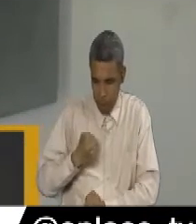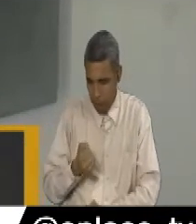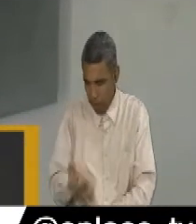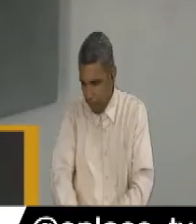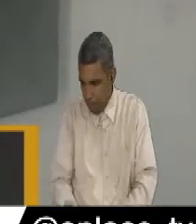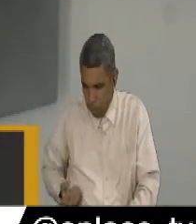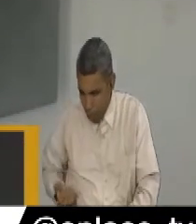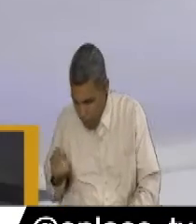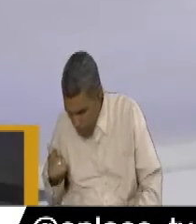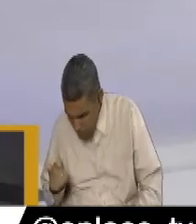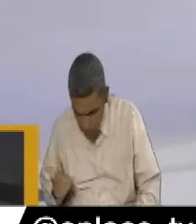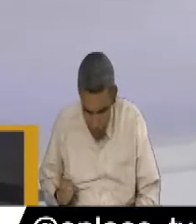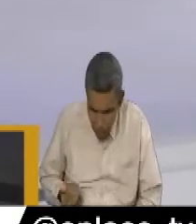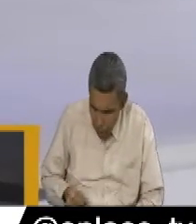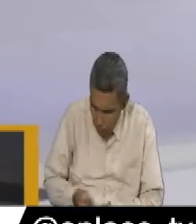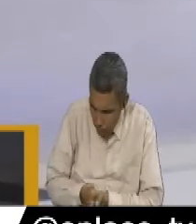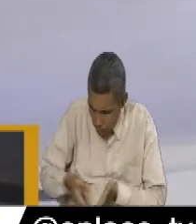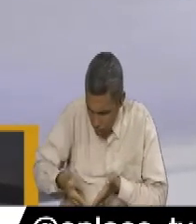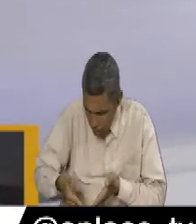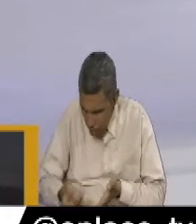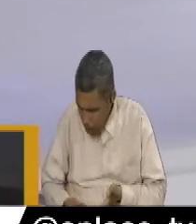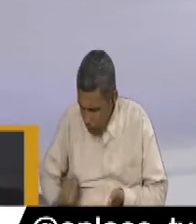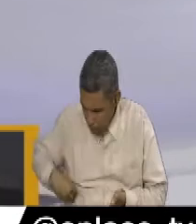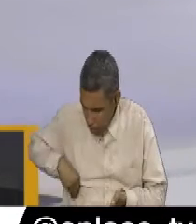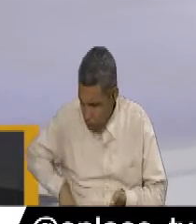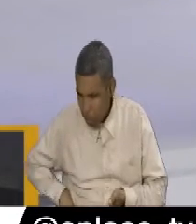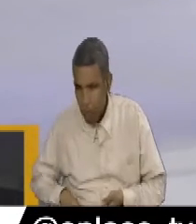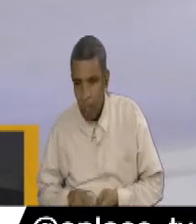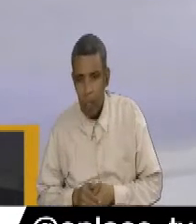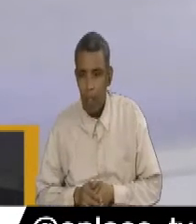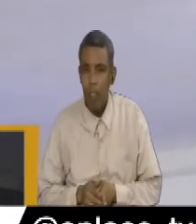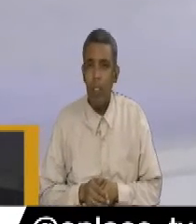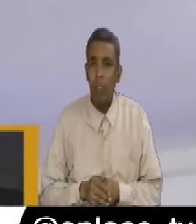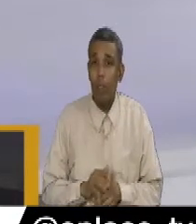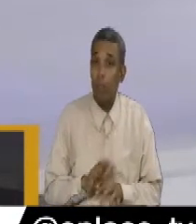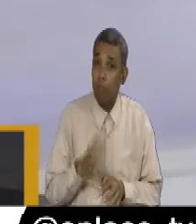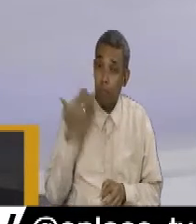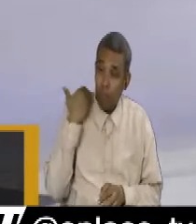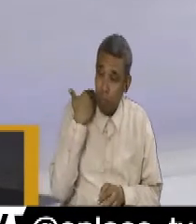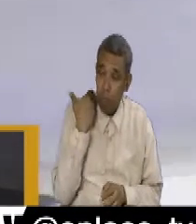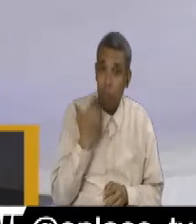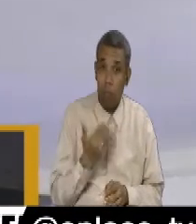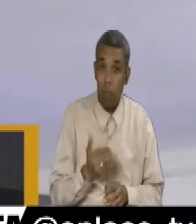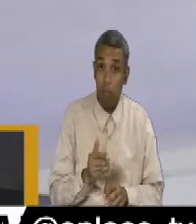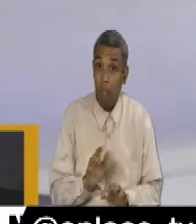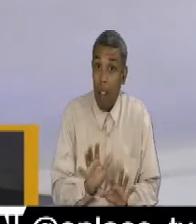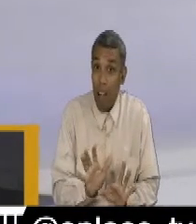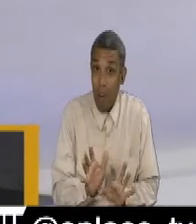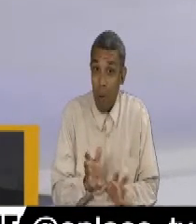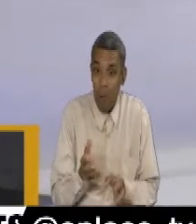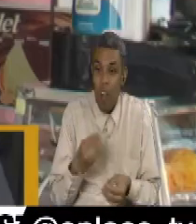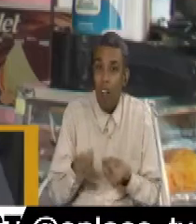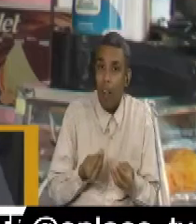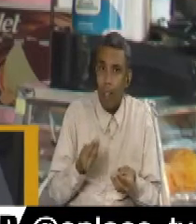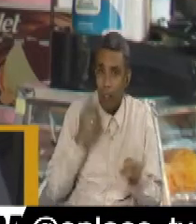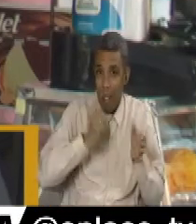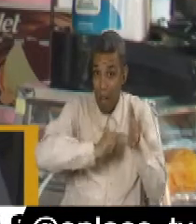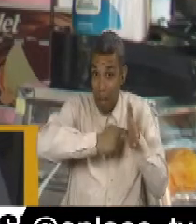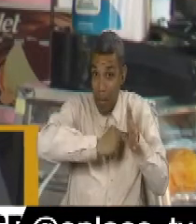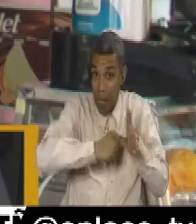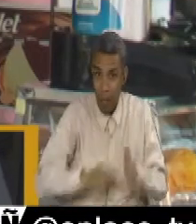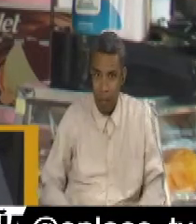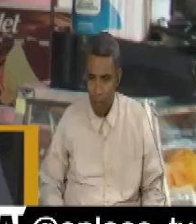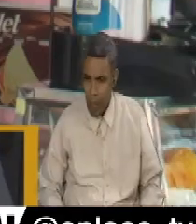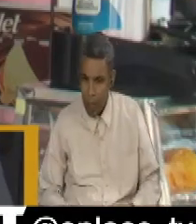de la que tenía en la cartera y en la heladería pues también ahora ya son tecnificados, ya traen un destornillador para abrir la caja